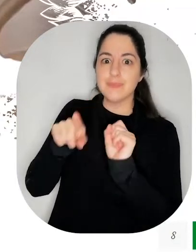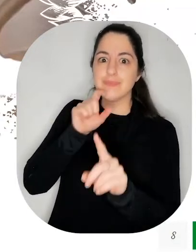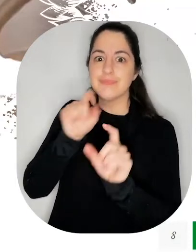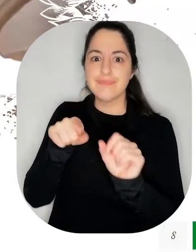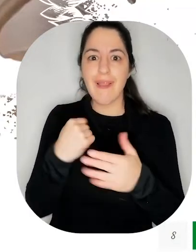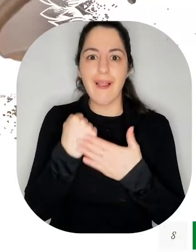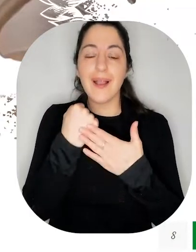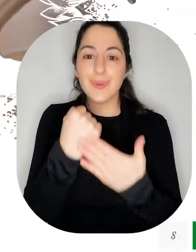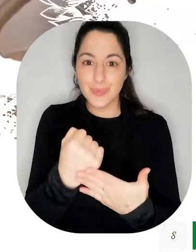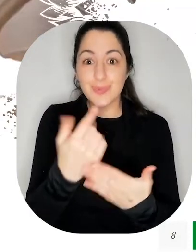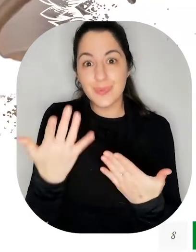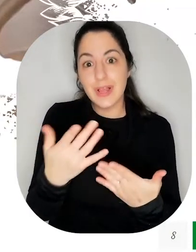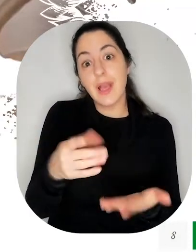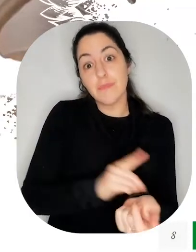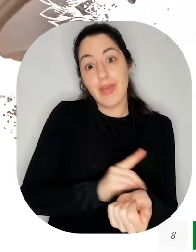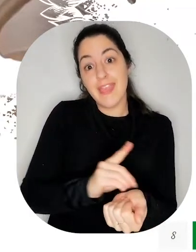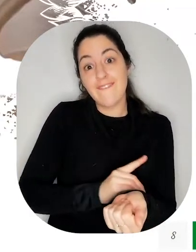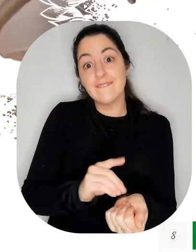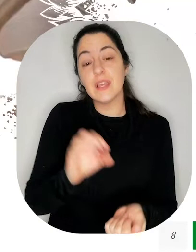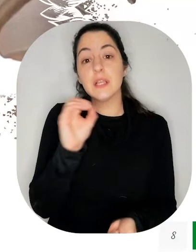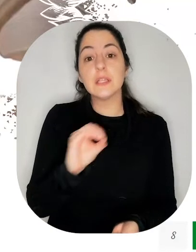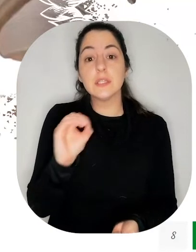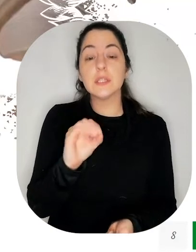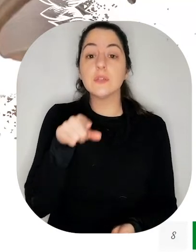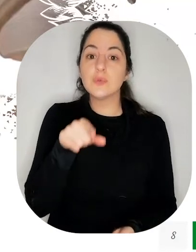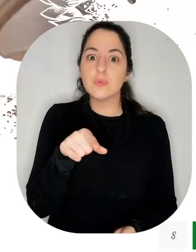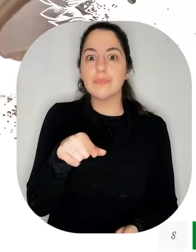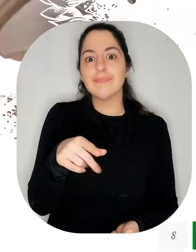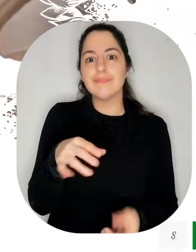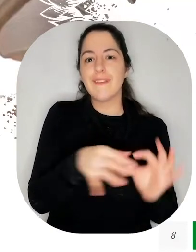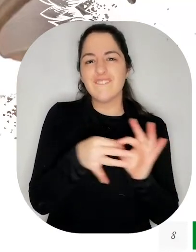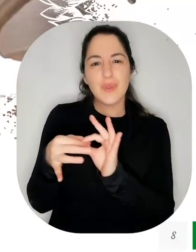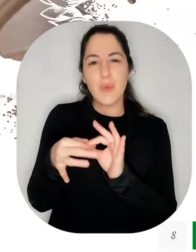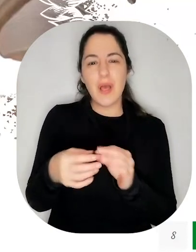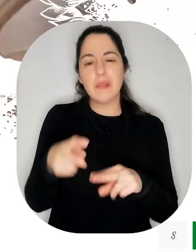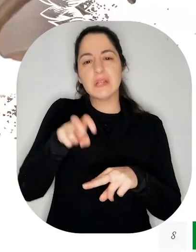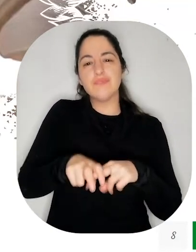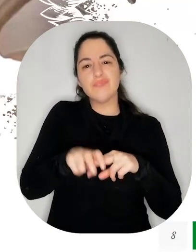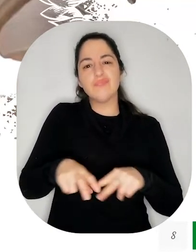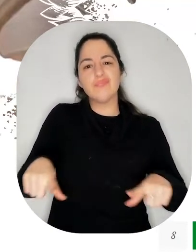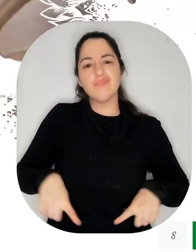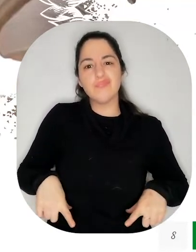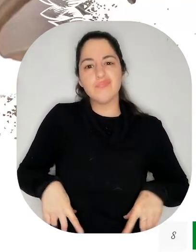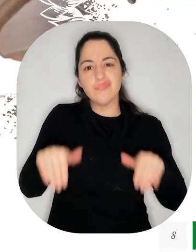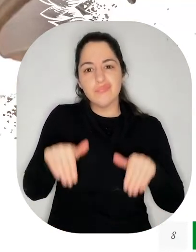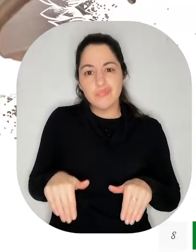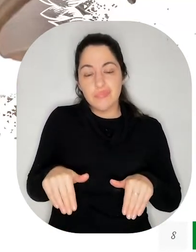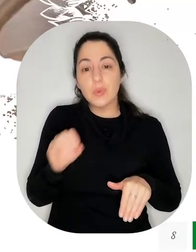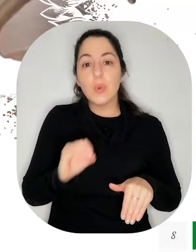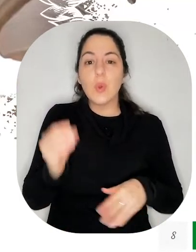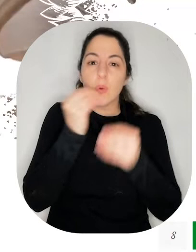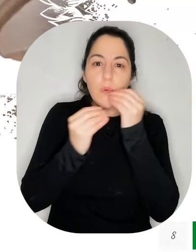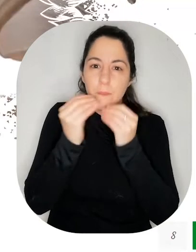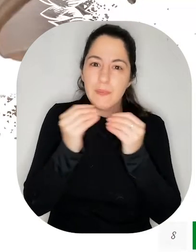la diabetes y la resistencia a la insulina, que tienen que ver en parte con este sedentarismo, con esta